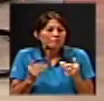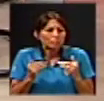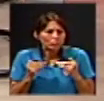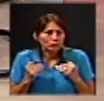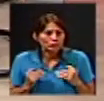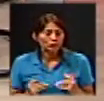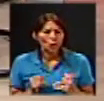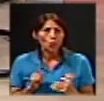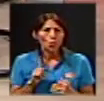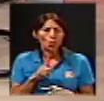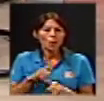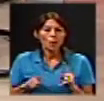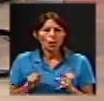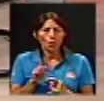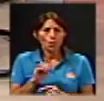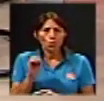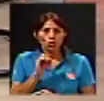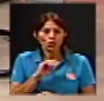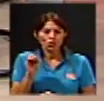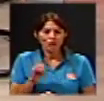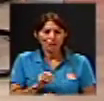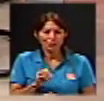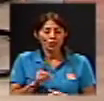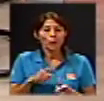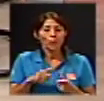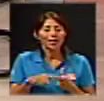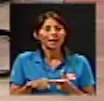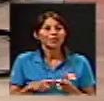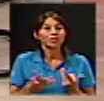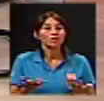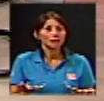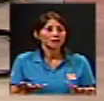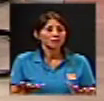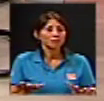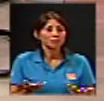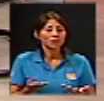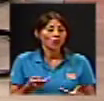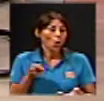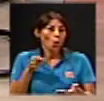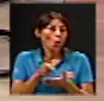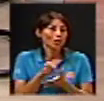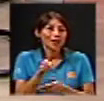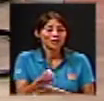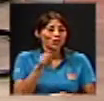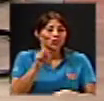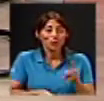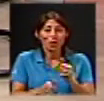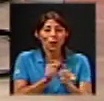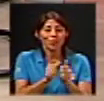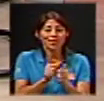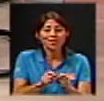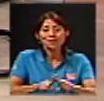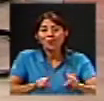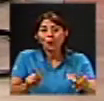es 1.5%, de manera que contra eso no se puede competir, pero contra todos los